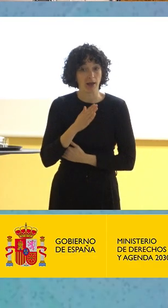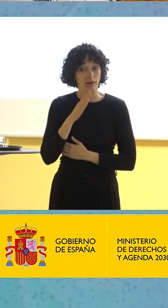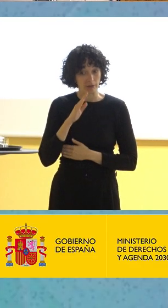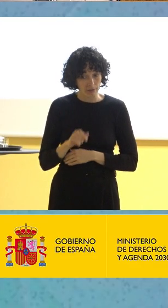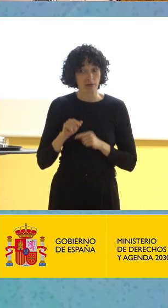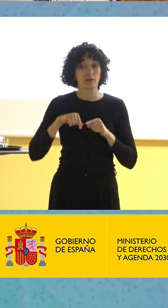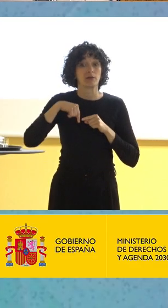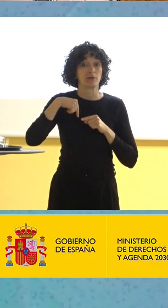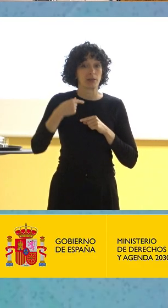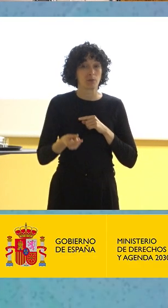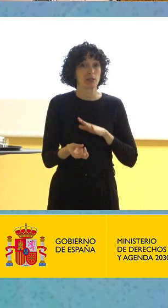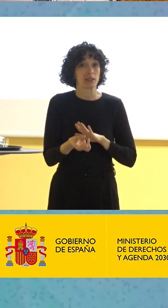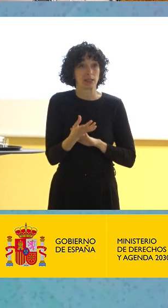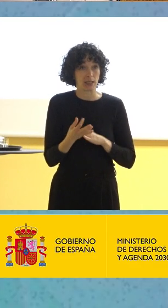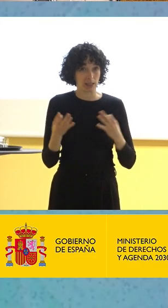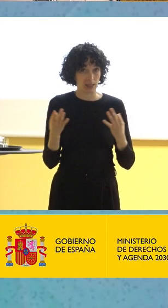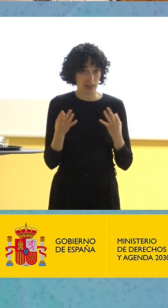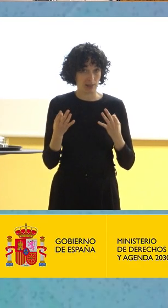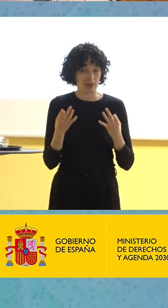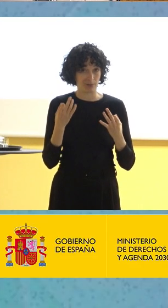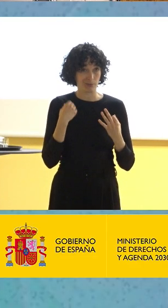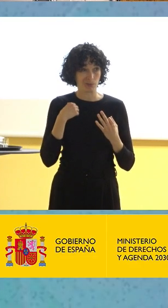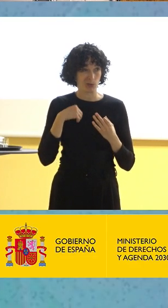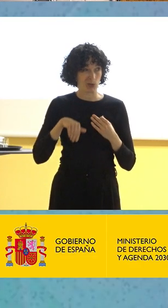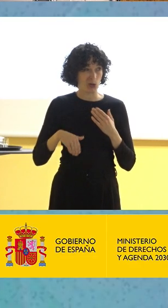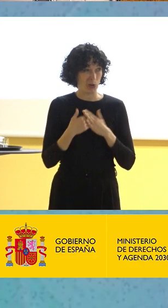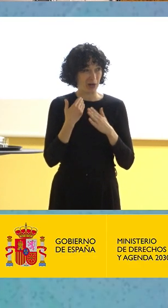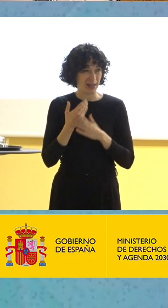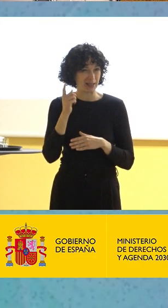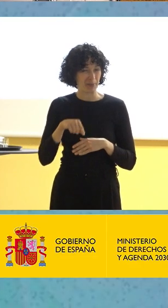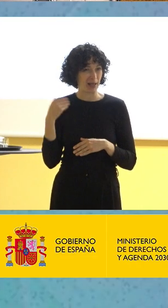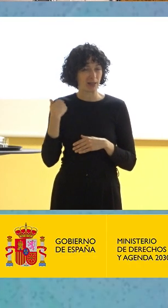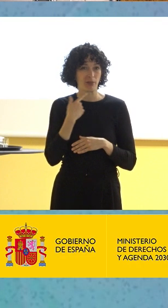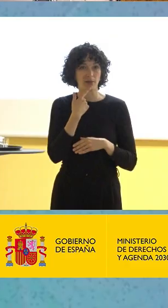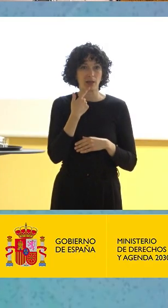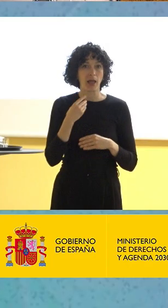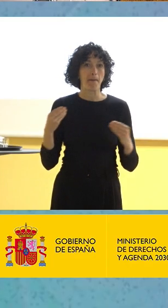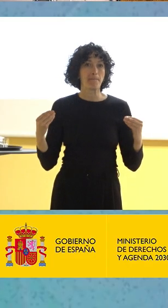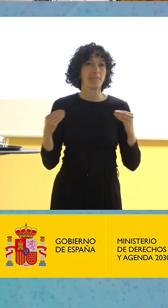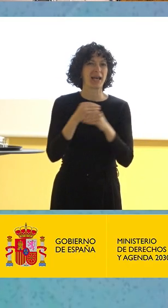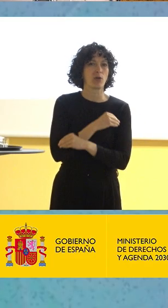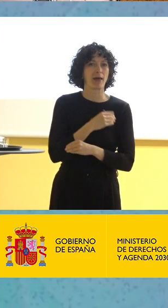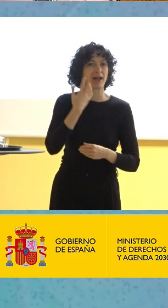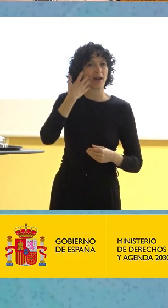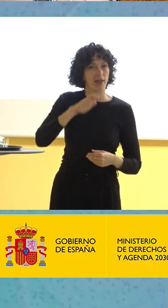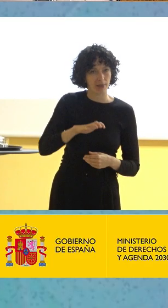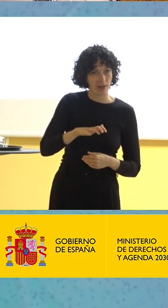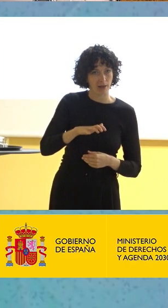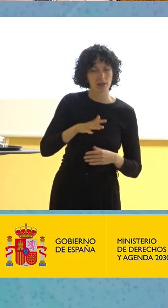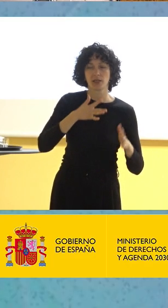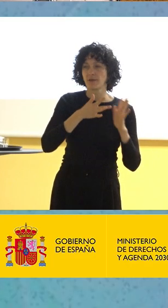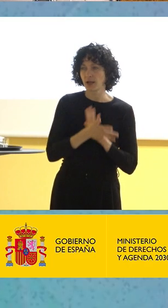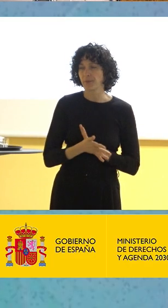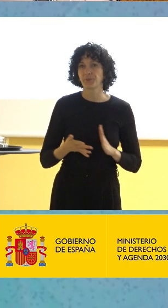que se ha denominado, y un poco en la presentación, ¿no?, de estas jornadas estaba comentando, ¿no?, de la paradoja de la rareza. Es decir,